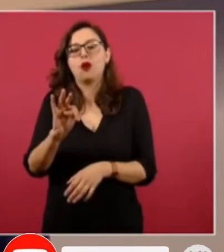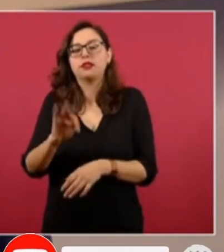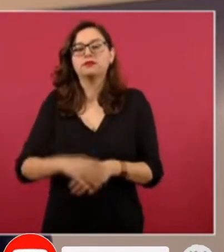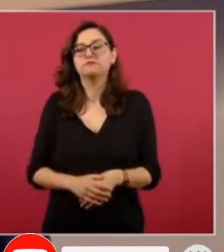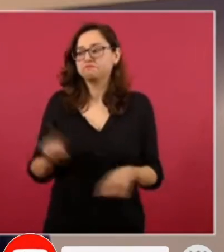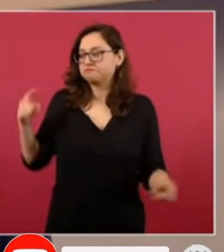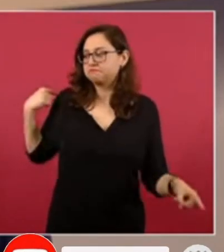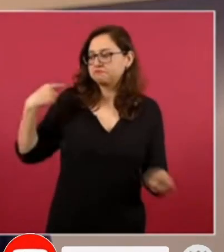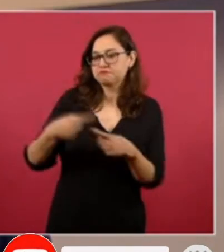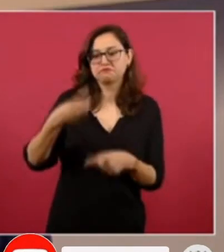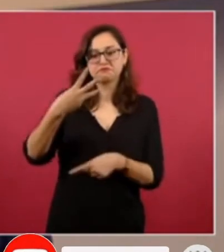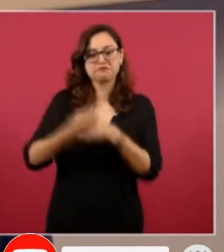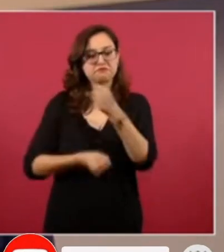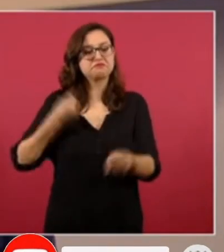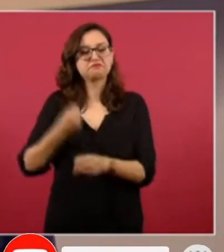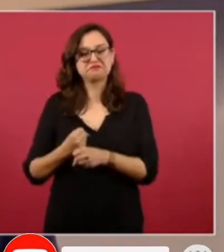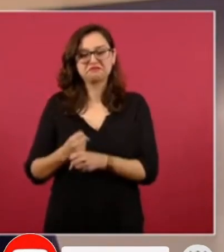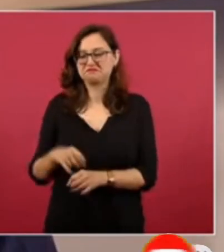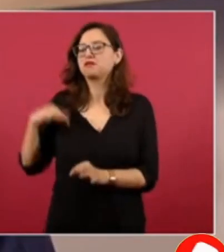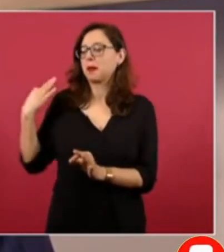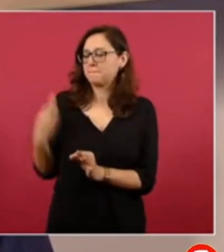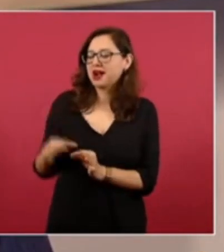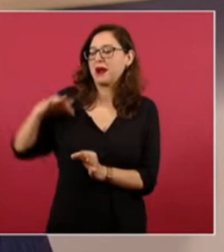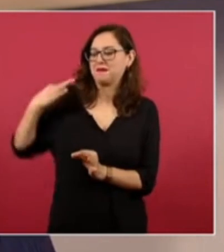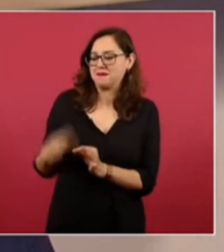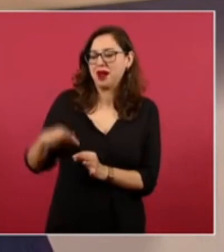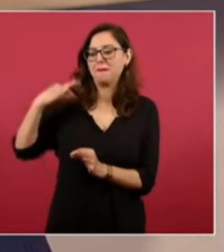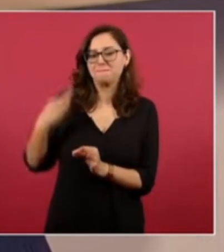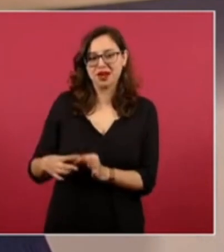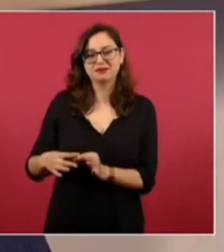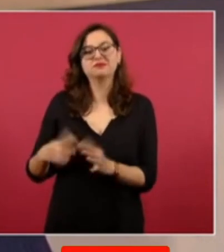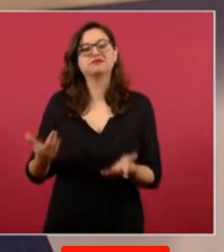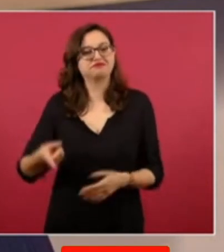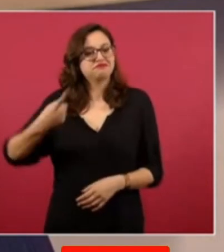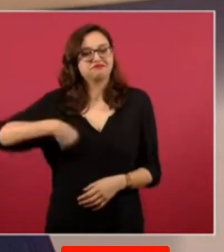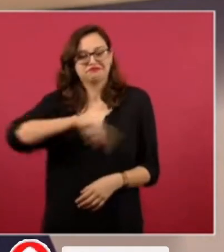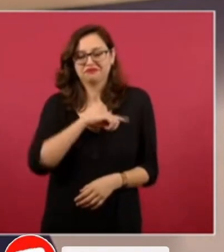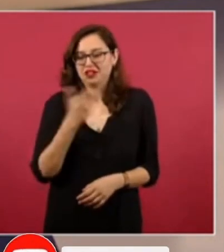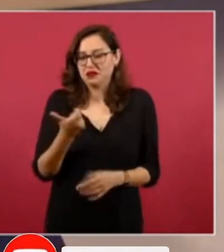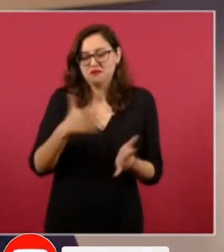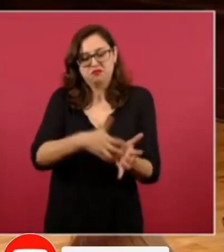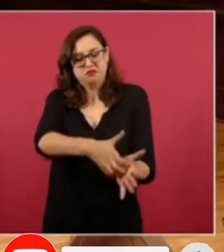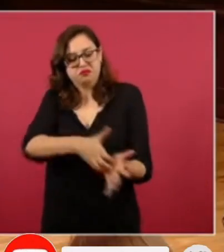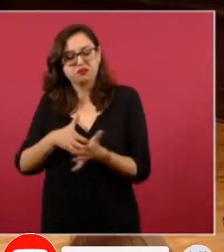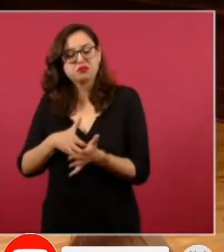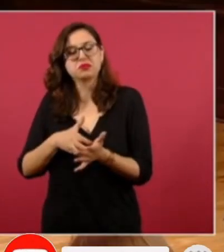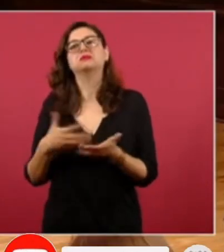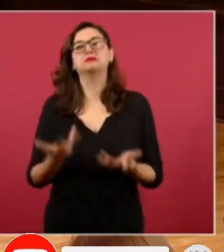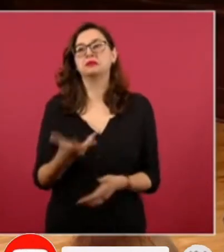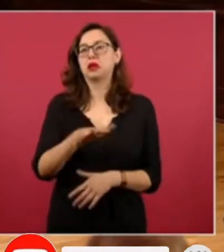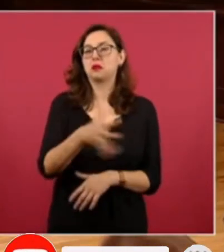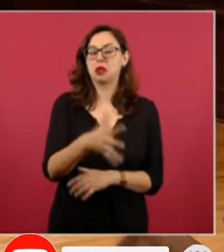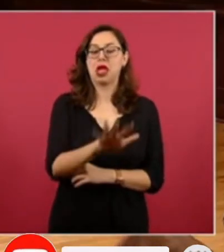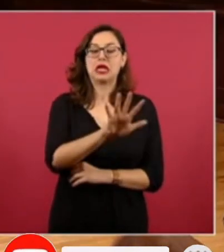sí estamos ahorrando, por no permitir la corrupción, alrededor de 500,